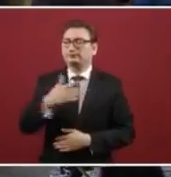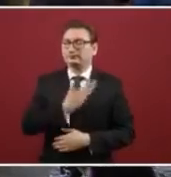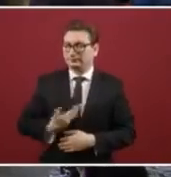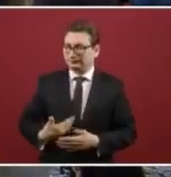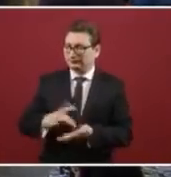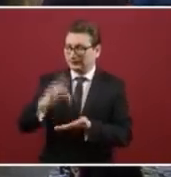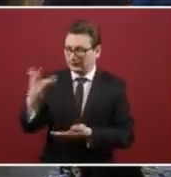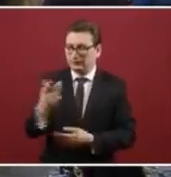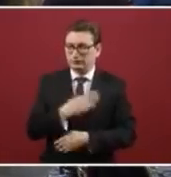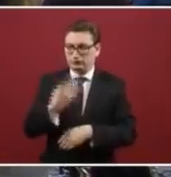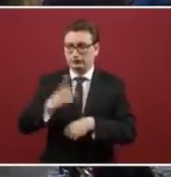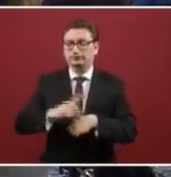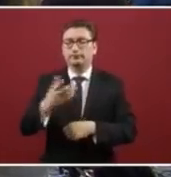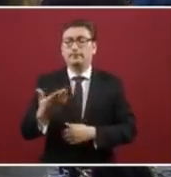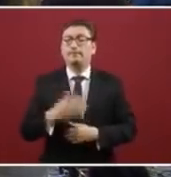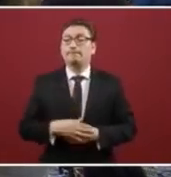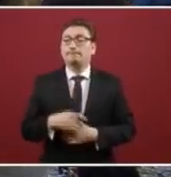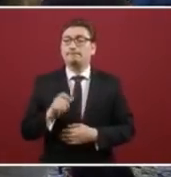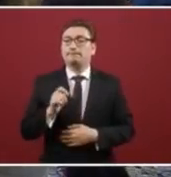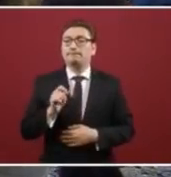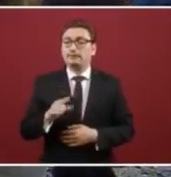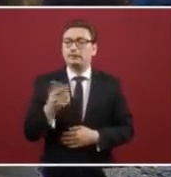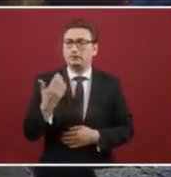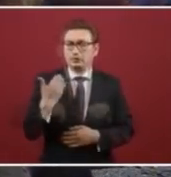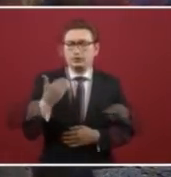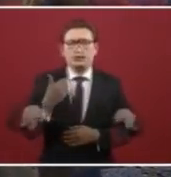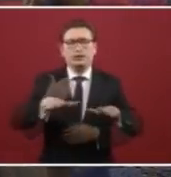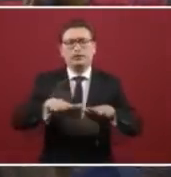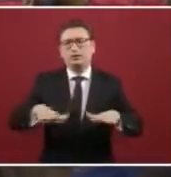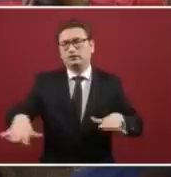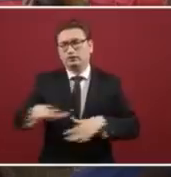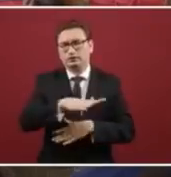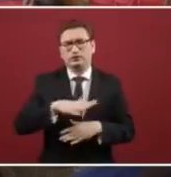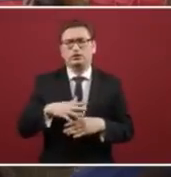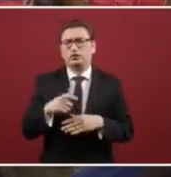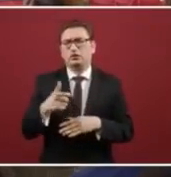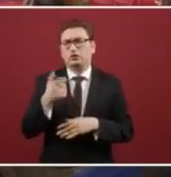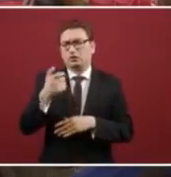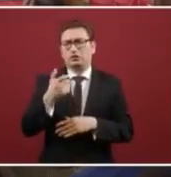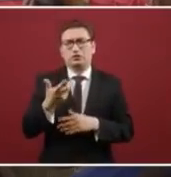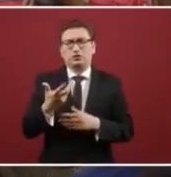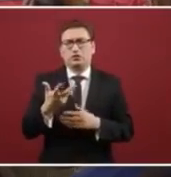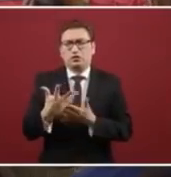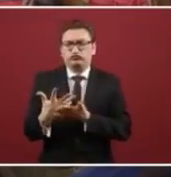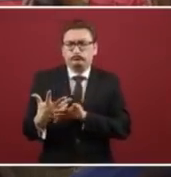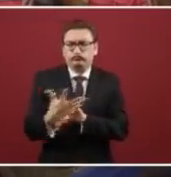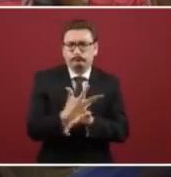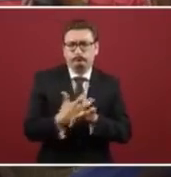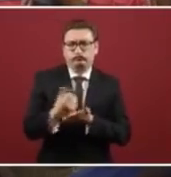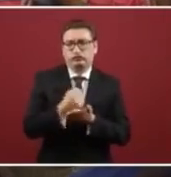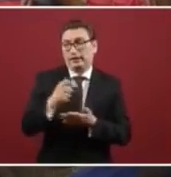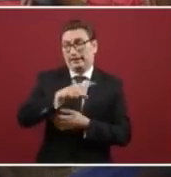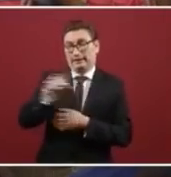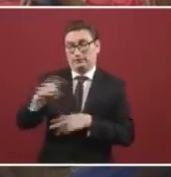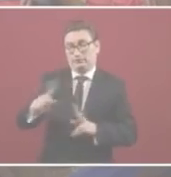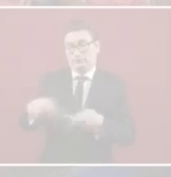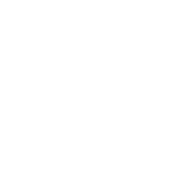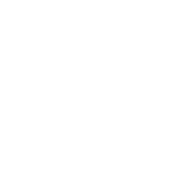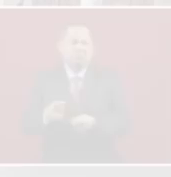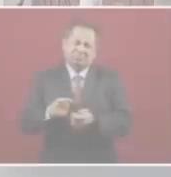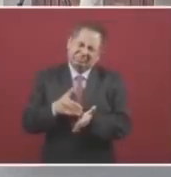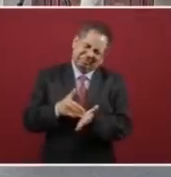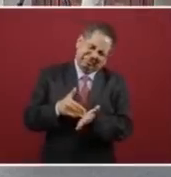texto en la que participa el señor miguel rincón quien es parte de su consejo asesor enfatizó que no existe conflicto de interés